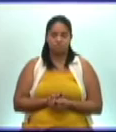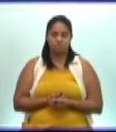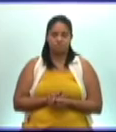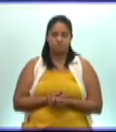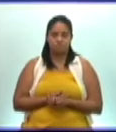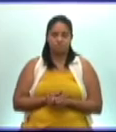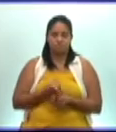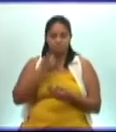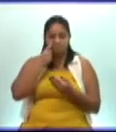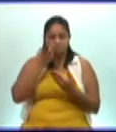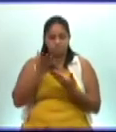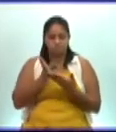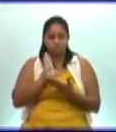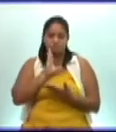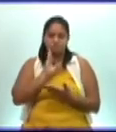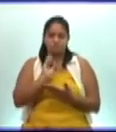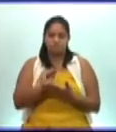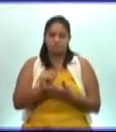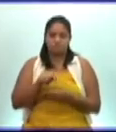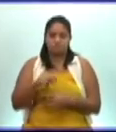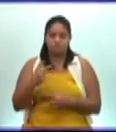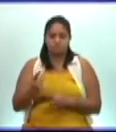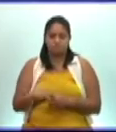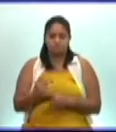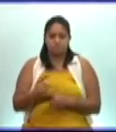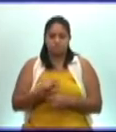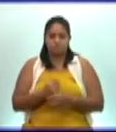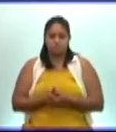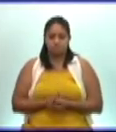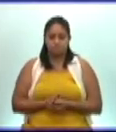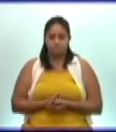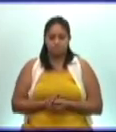entonces lo que dice este ejercicio